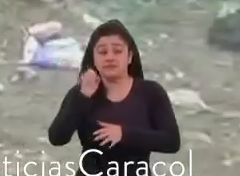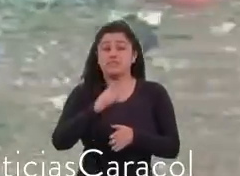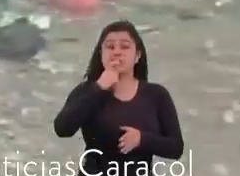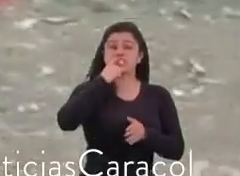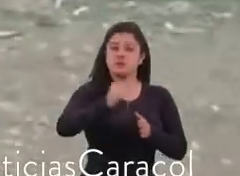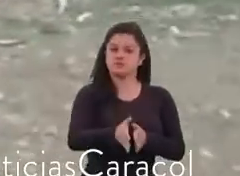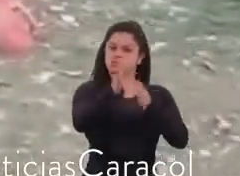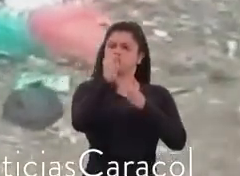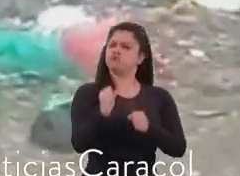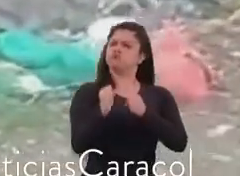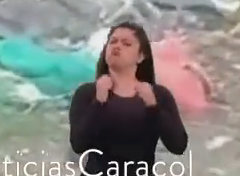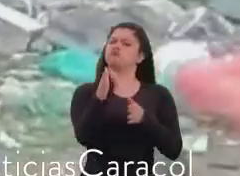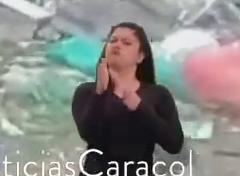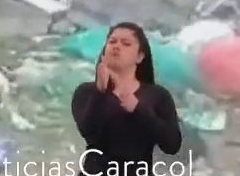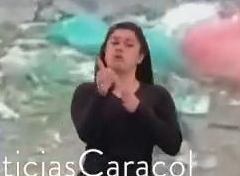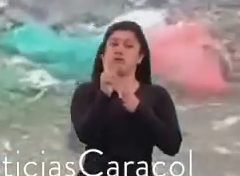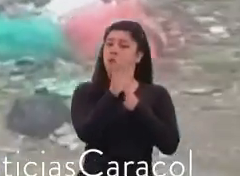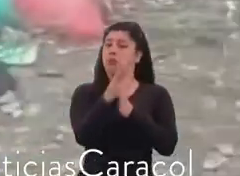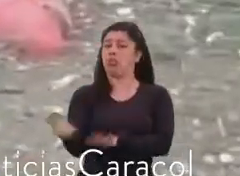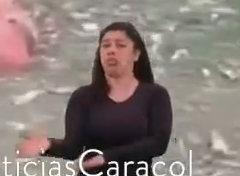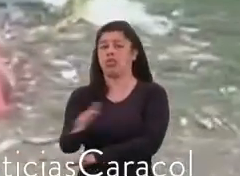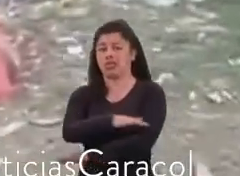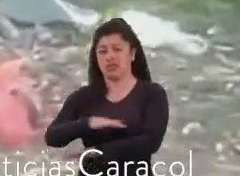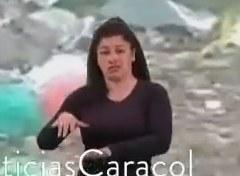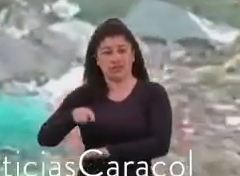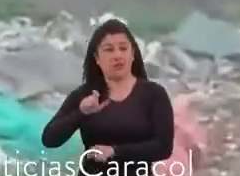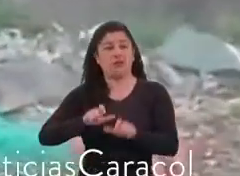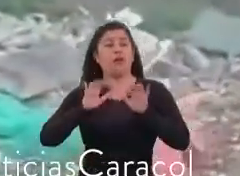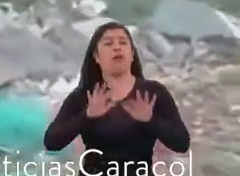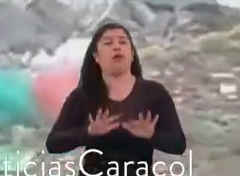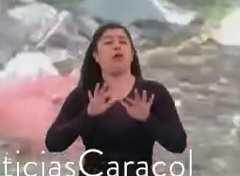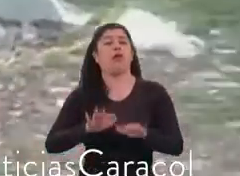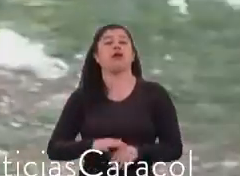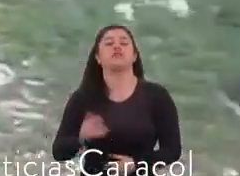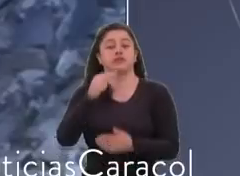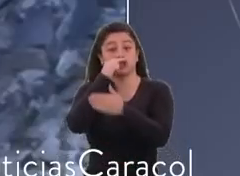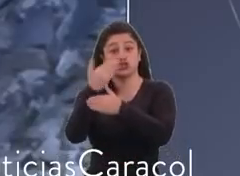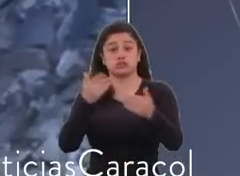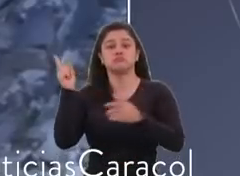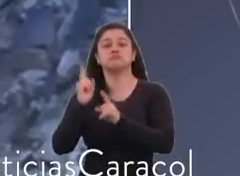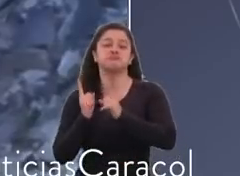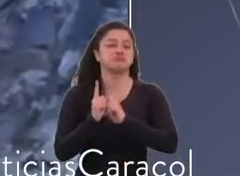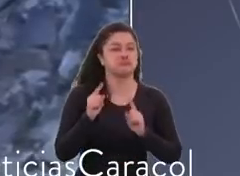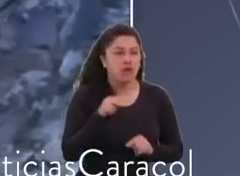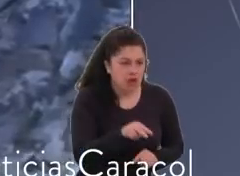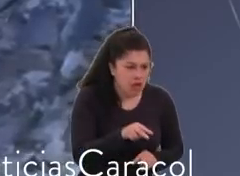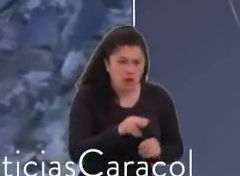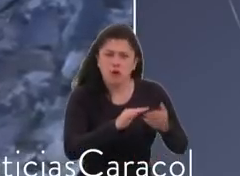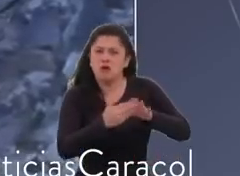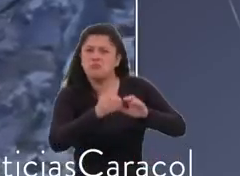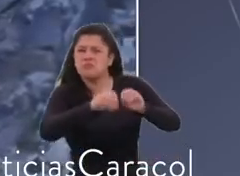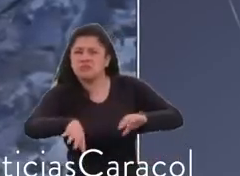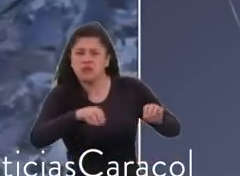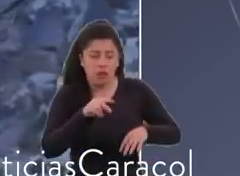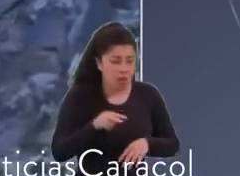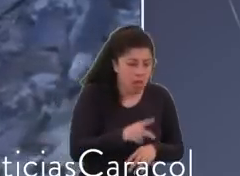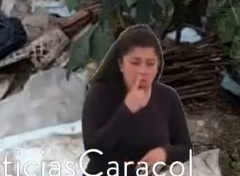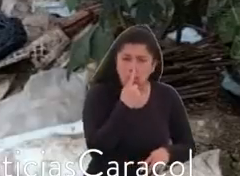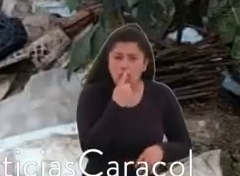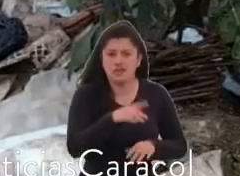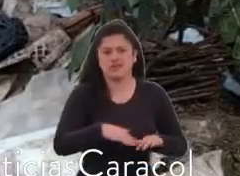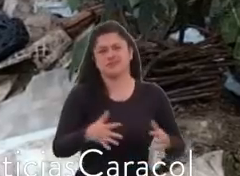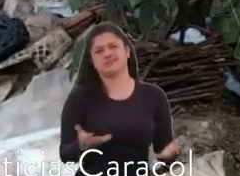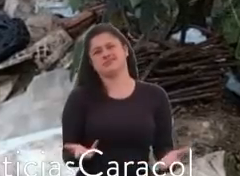a haber problemas tanto con los niños, con todas las personas acá de la comunidad. Y aunque desde hace más de 30 años